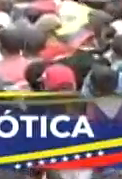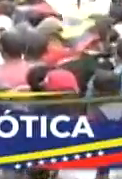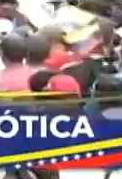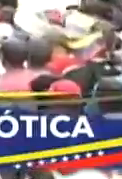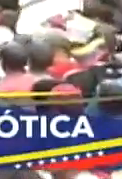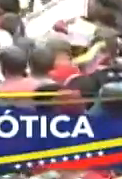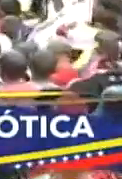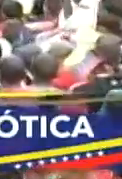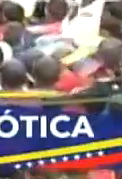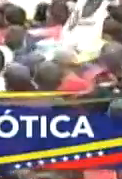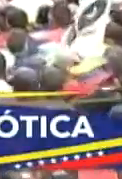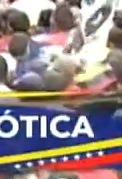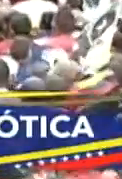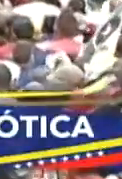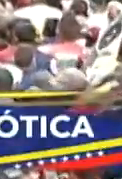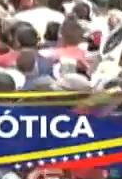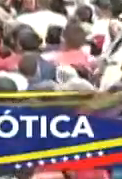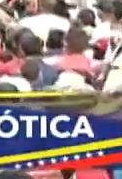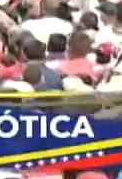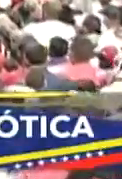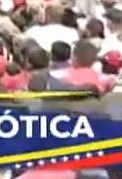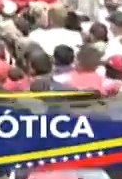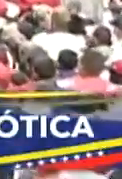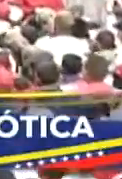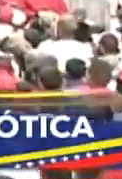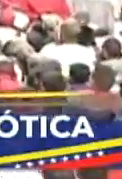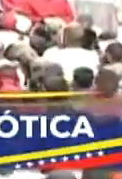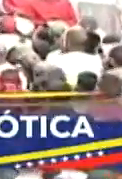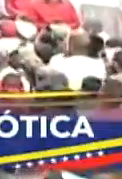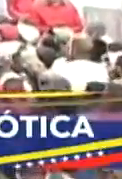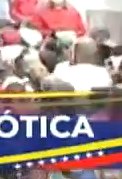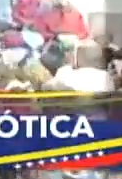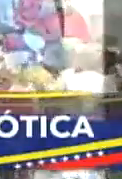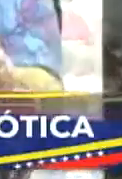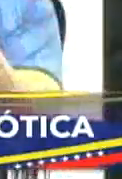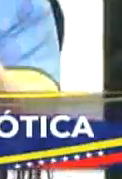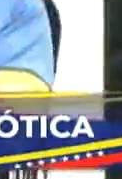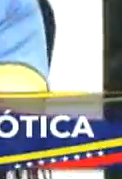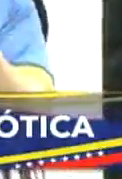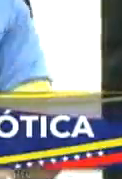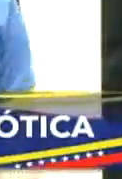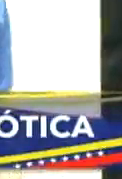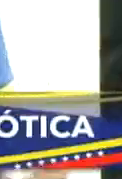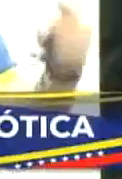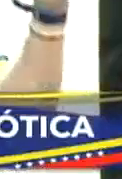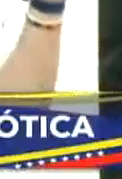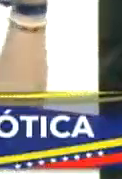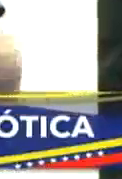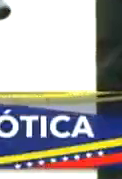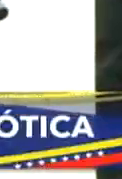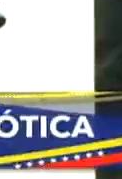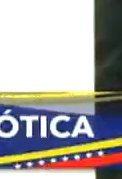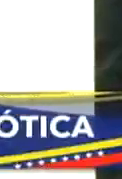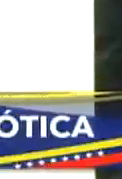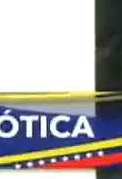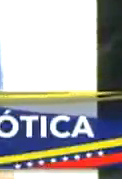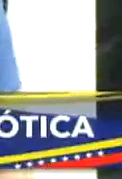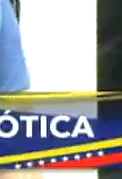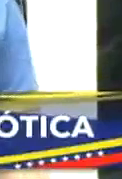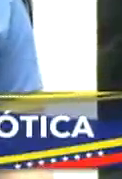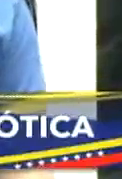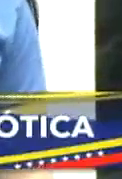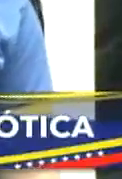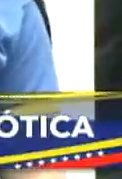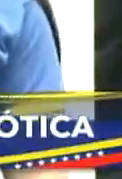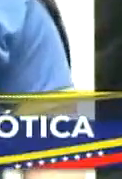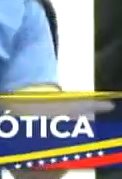algo muy importante en este momento, cuando mucha gente trata de decir que la vieja forma de hacer